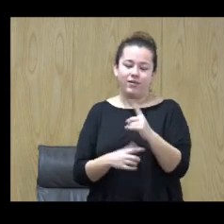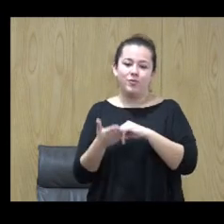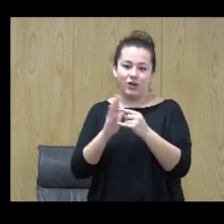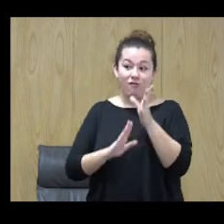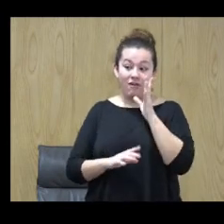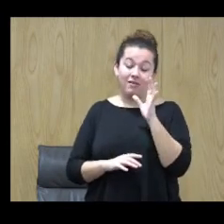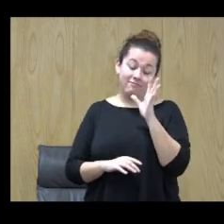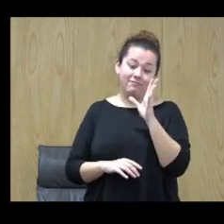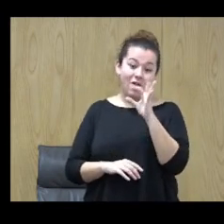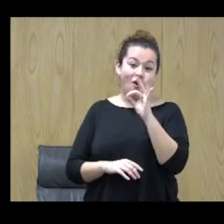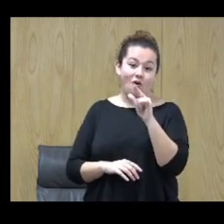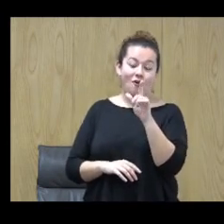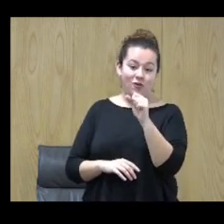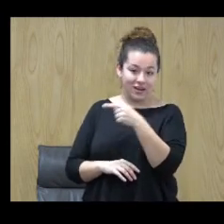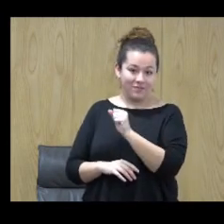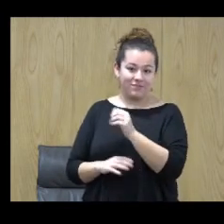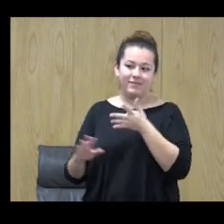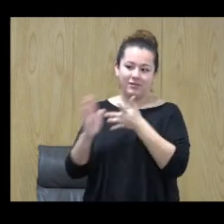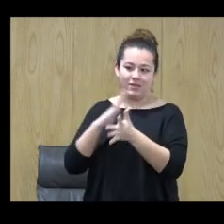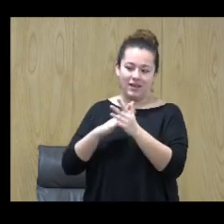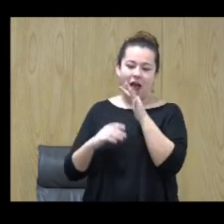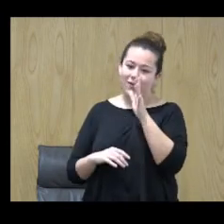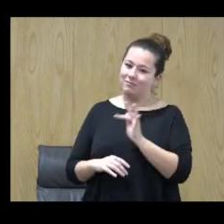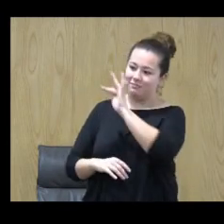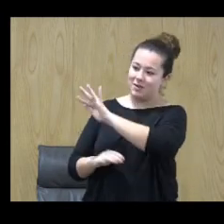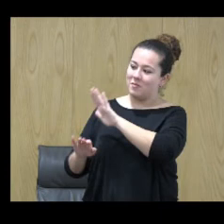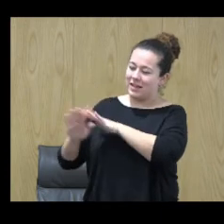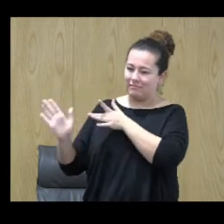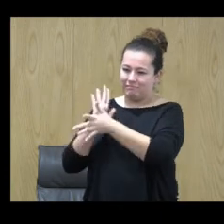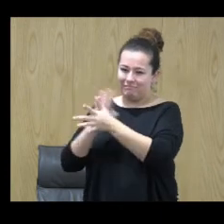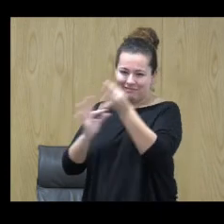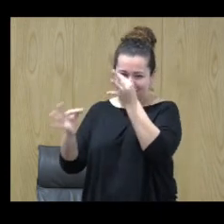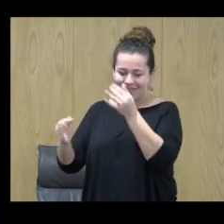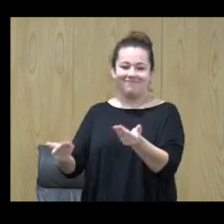Olga, a la que doy paso para que nos lo explique en detalle. Muchas gracias.